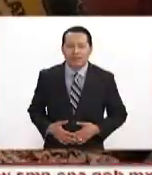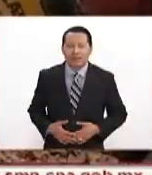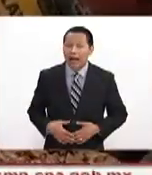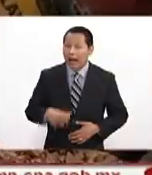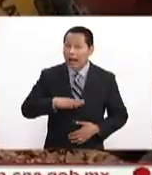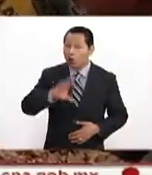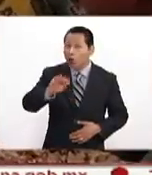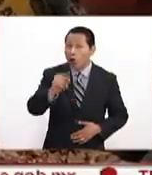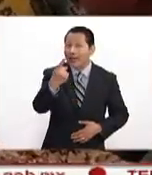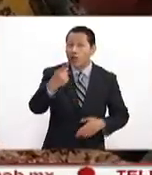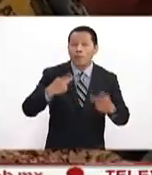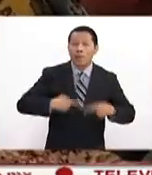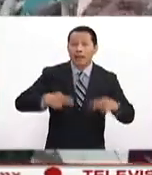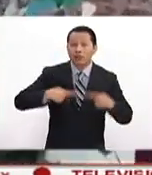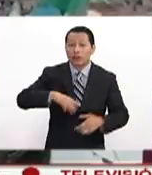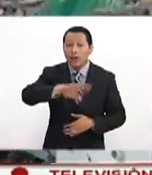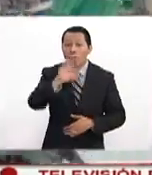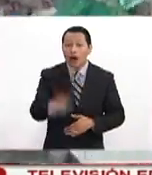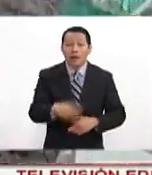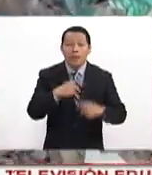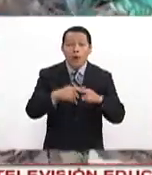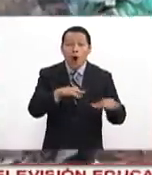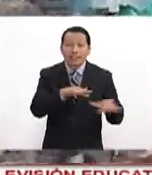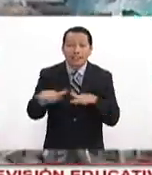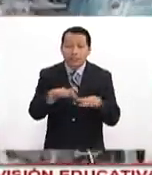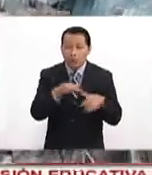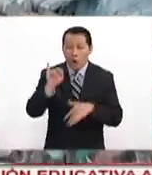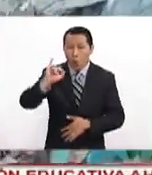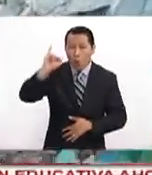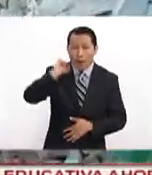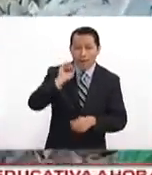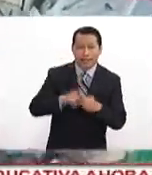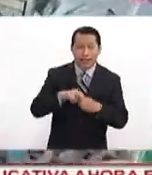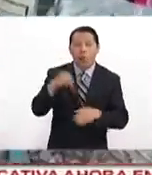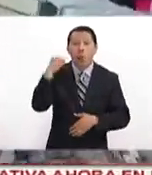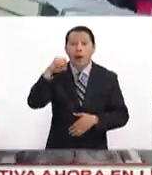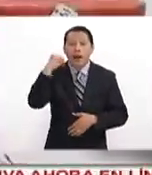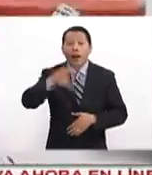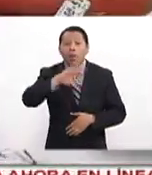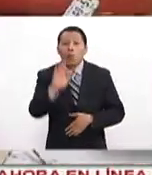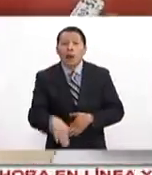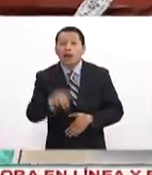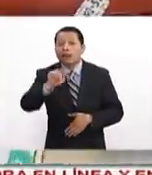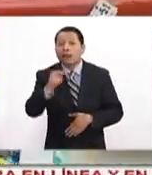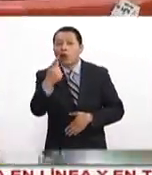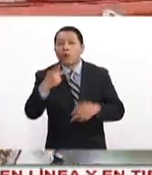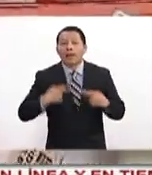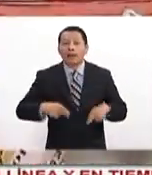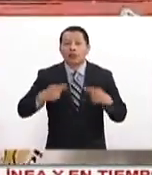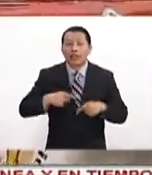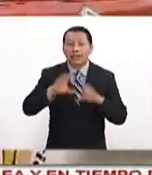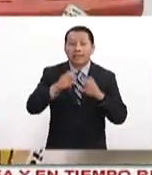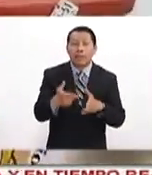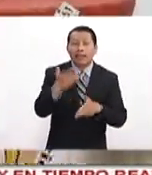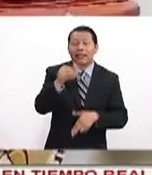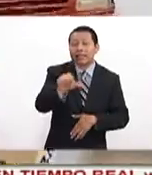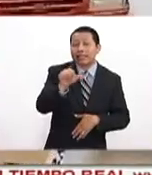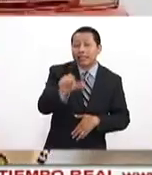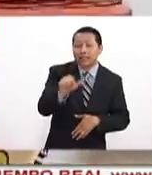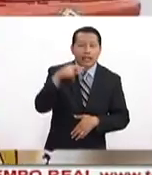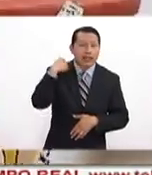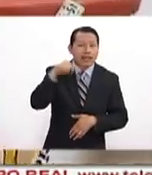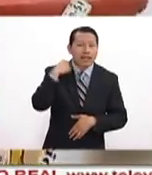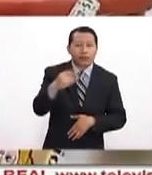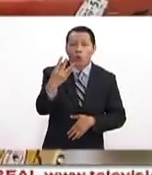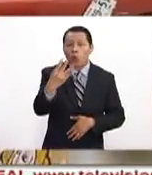Aumenta a 91 la cifra de muertos por el sismo del pasado jueves. En Oaxaca fallecen 71 personas, en Chiapas 16 y en